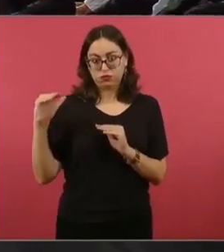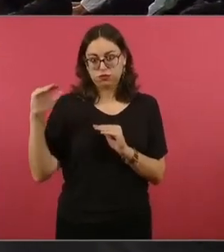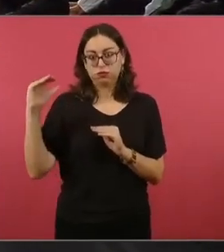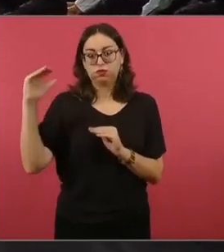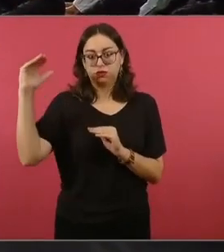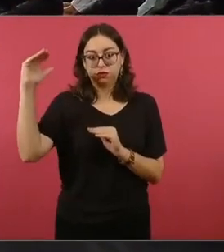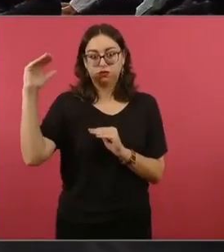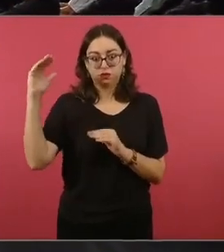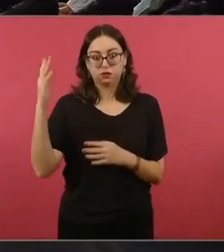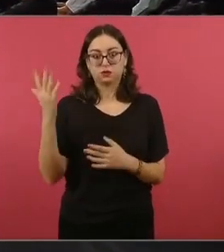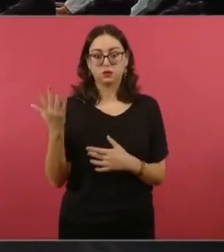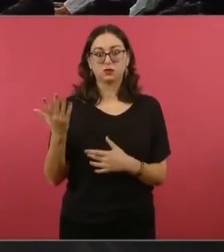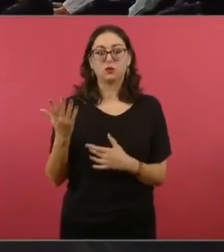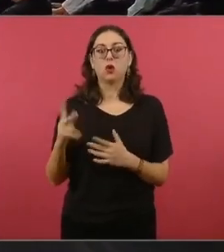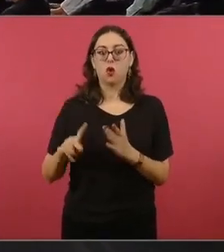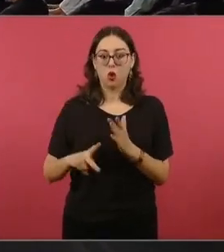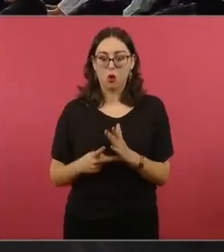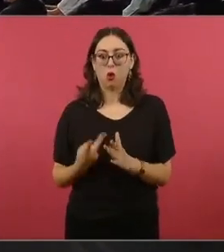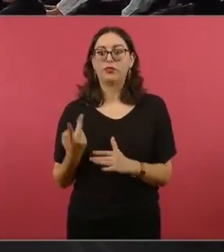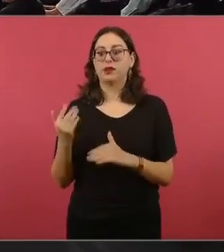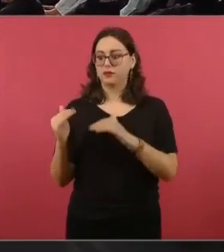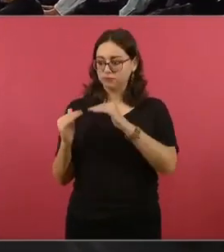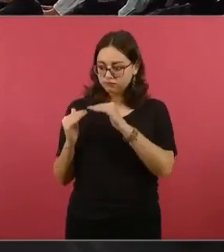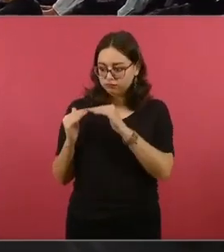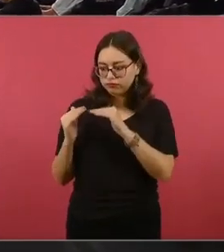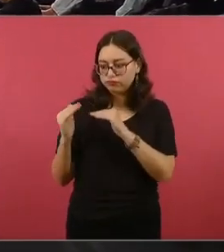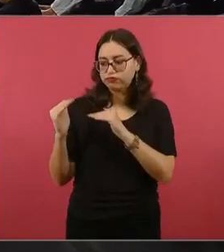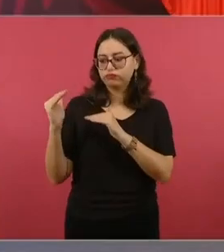Esto, aquí estamos.